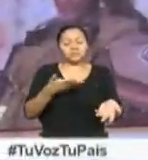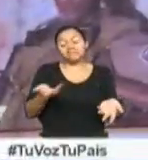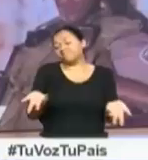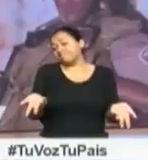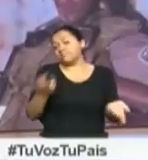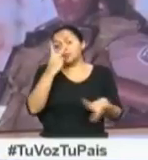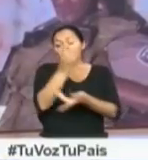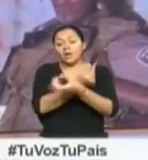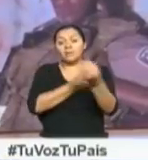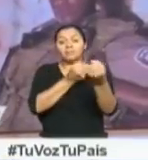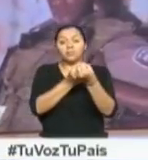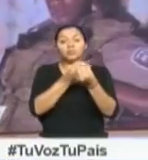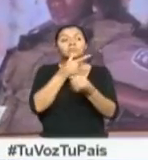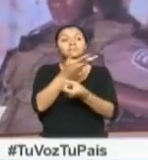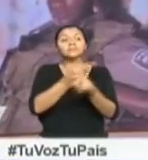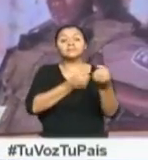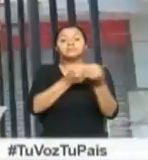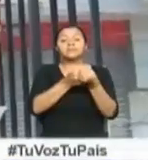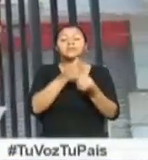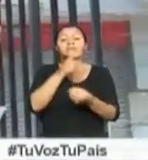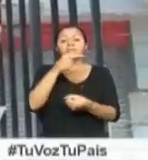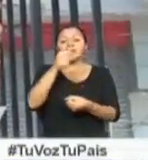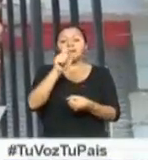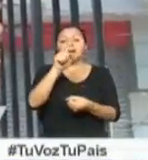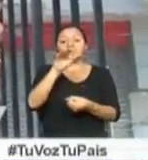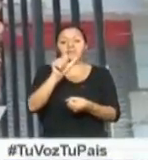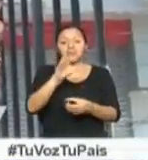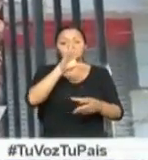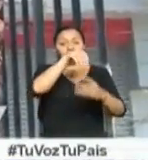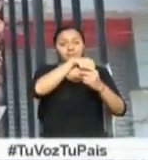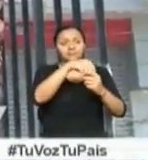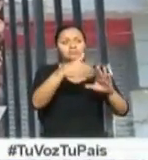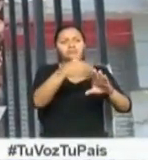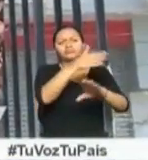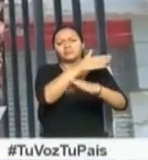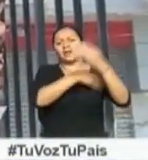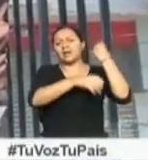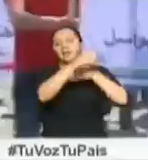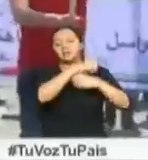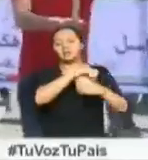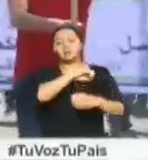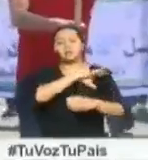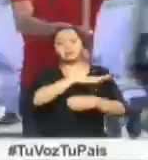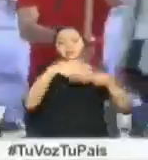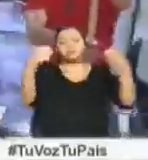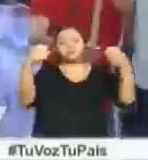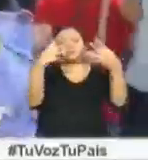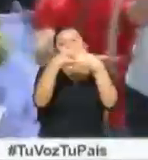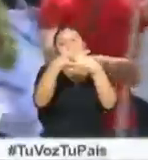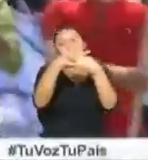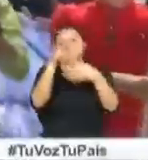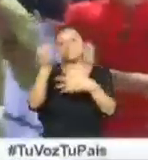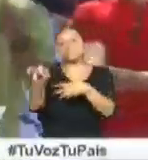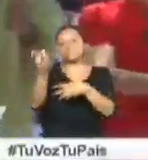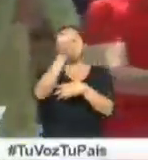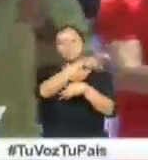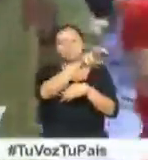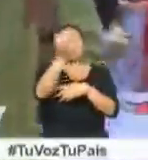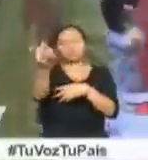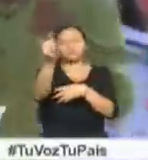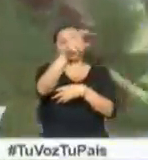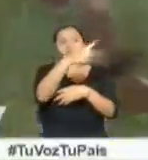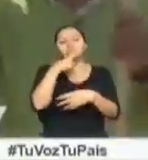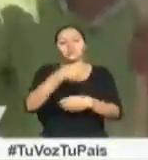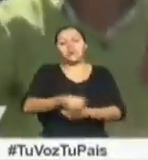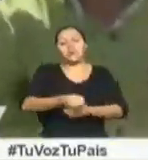El apoyo también llegaba desde la Franja de Gaza. Durante años, palestinos encarcelados han recurrido individualmente a la huelga de